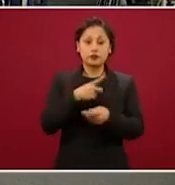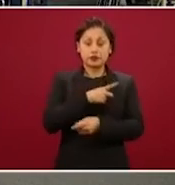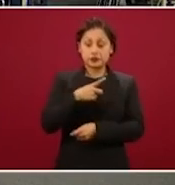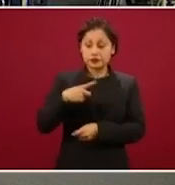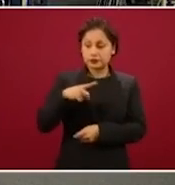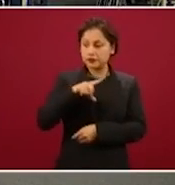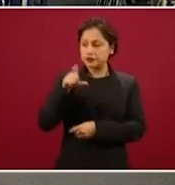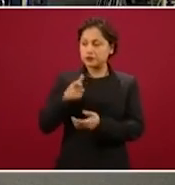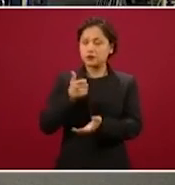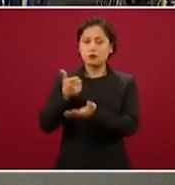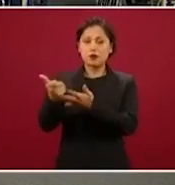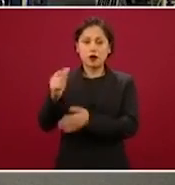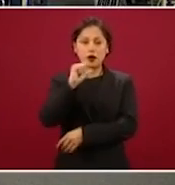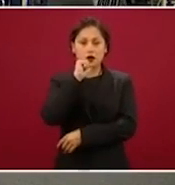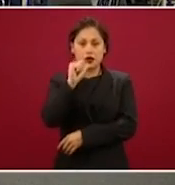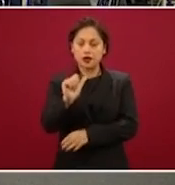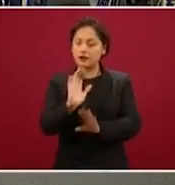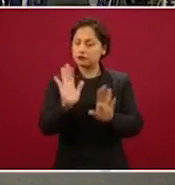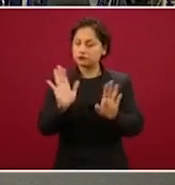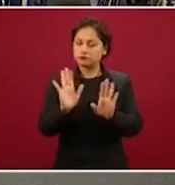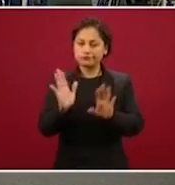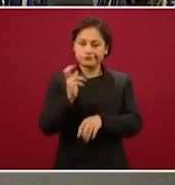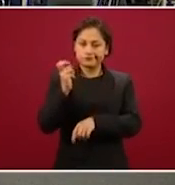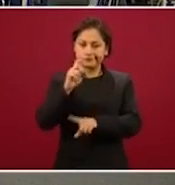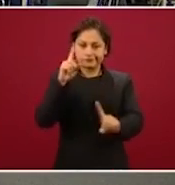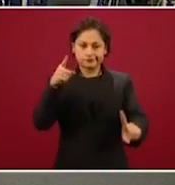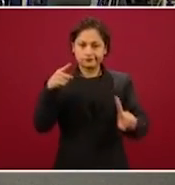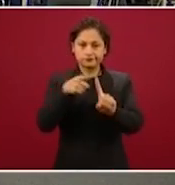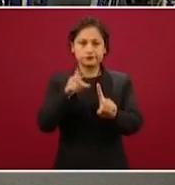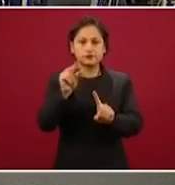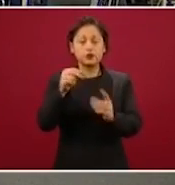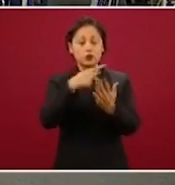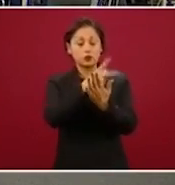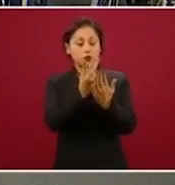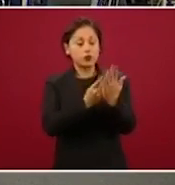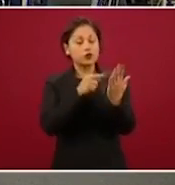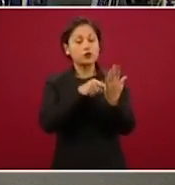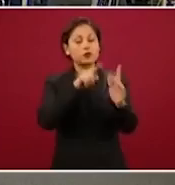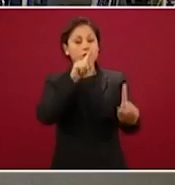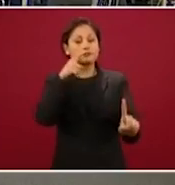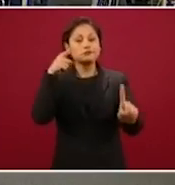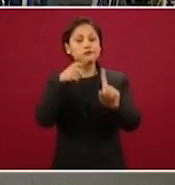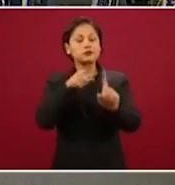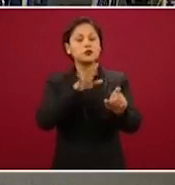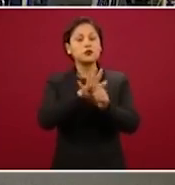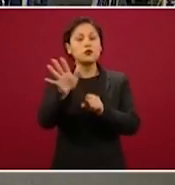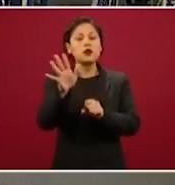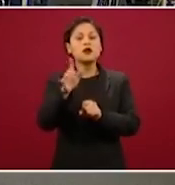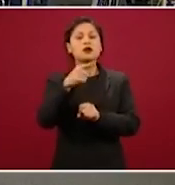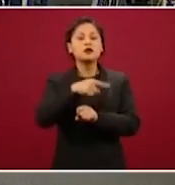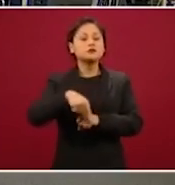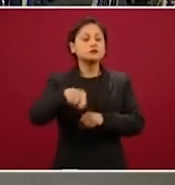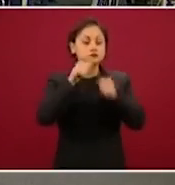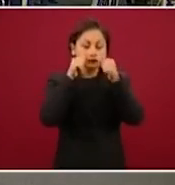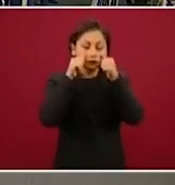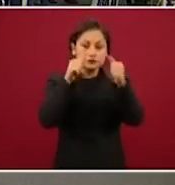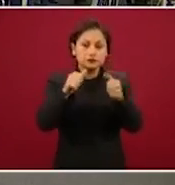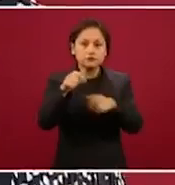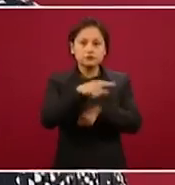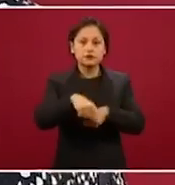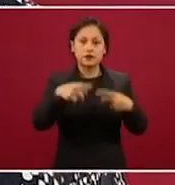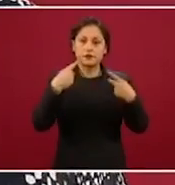¿no? Digamos, por la naturaleza del programa y las capacitaciones que van recibiendo los